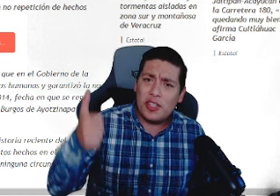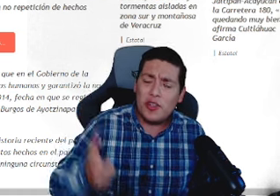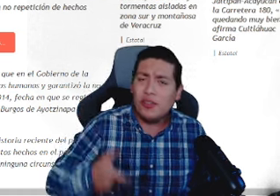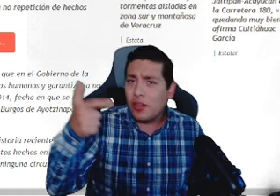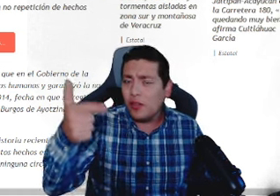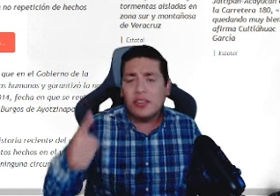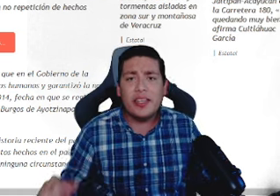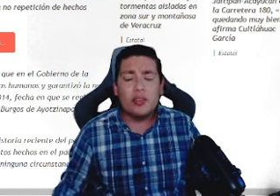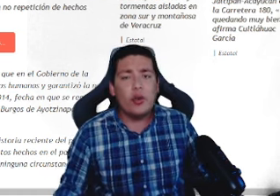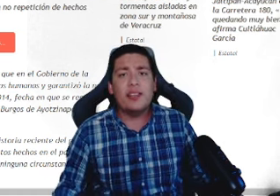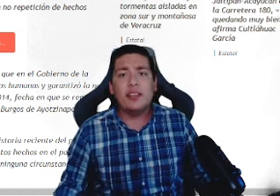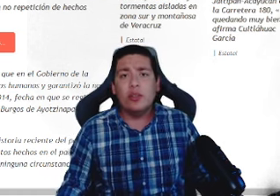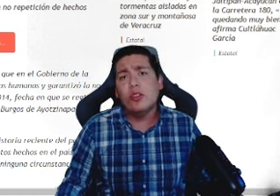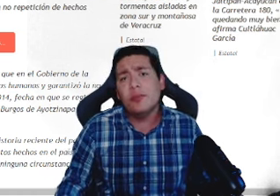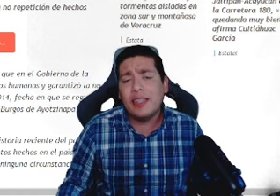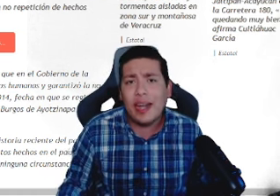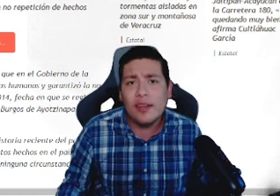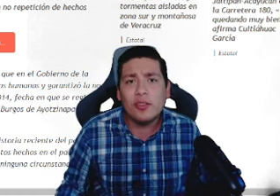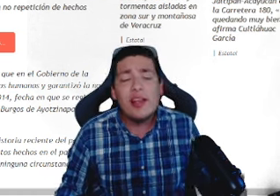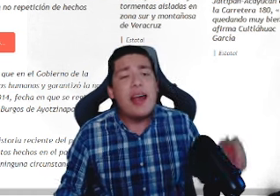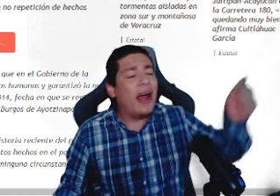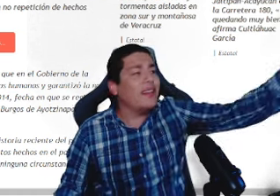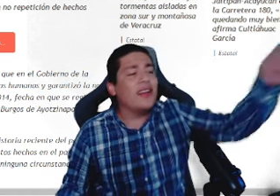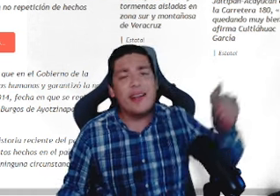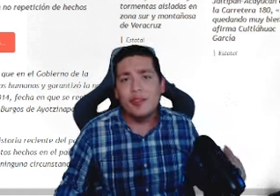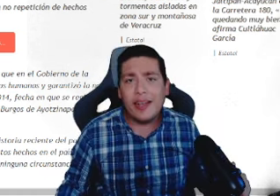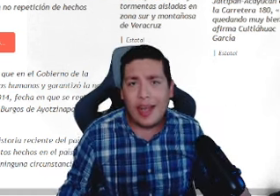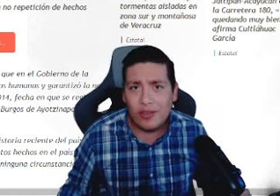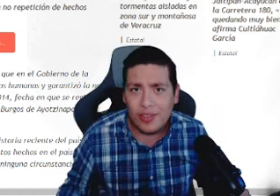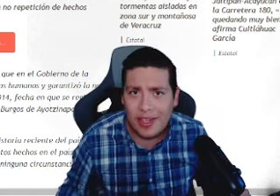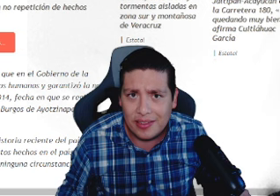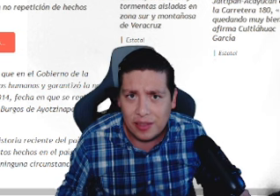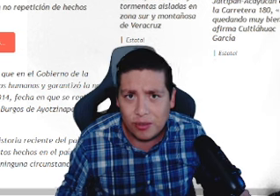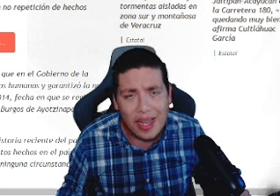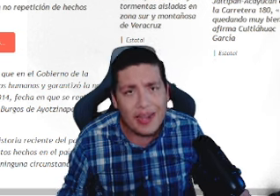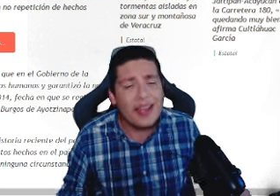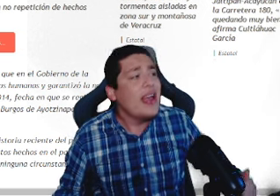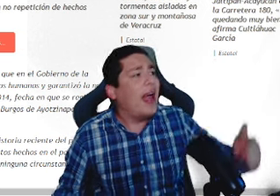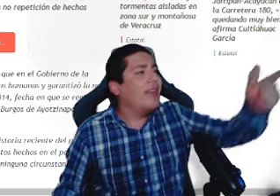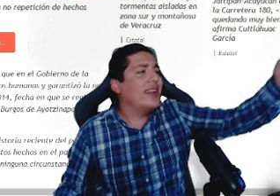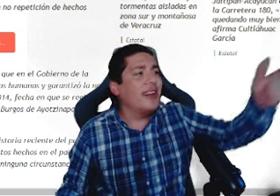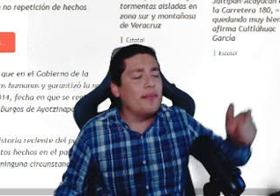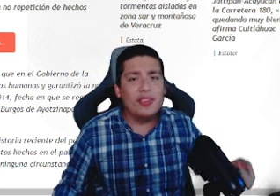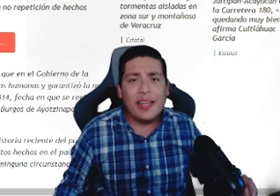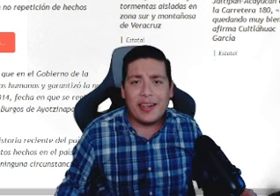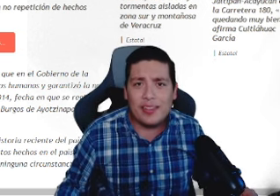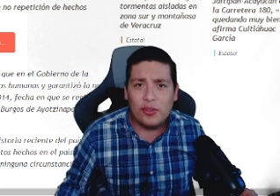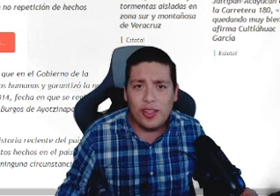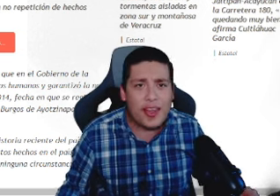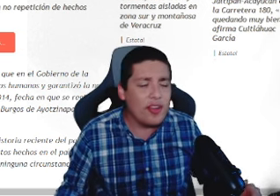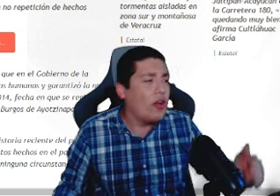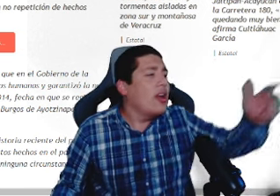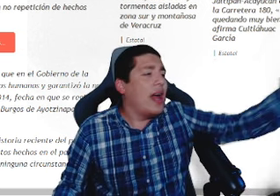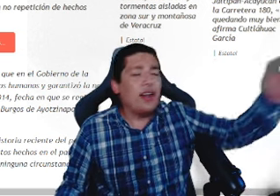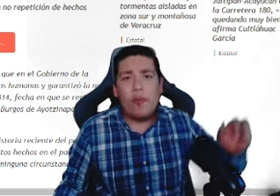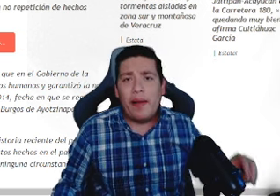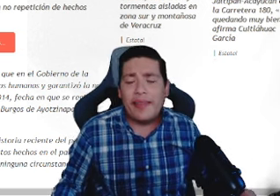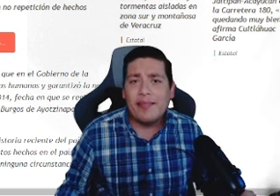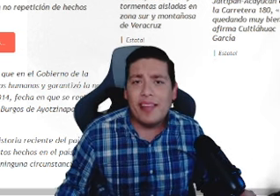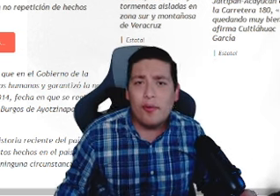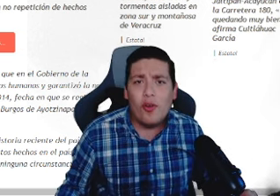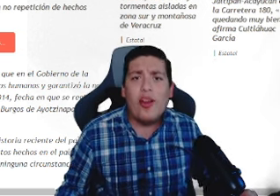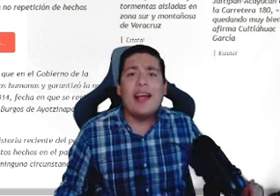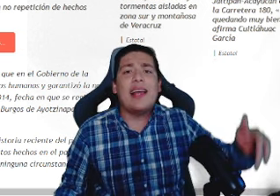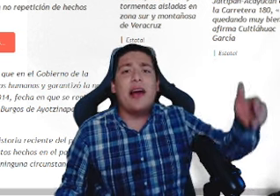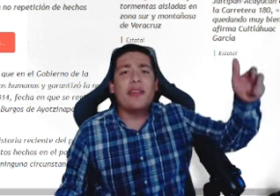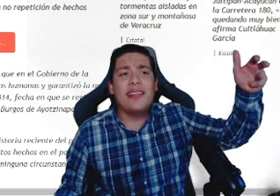los bolsillos a costa de todas y todos los mexicanos. Ahí tenemos a Carlos Salinas de Gortari, ahí tenemos a Ernesto Zedillo, al